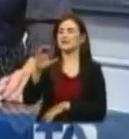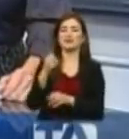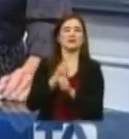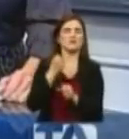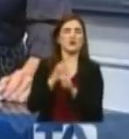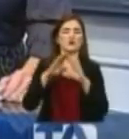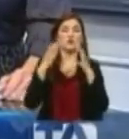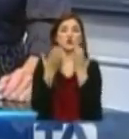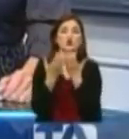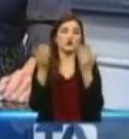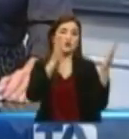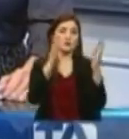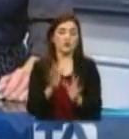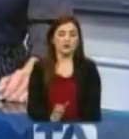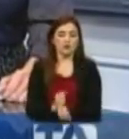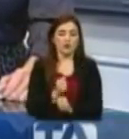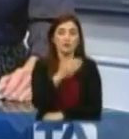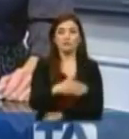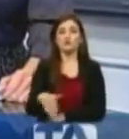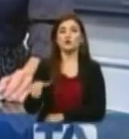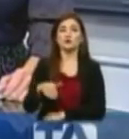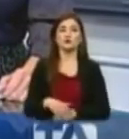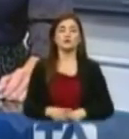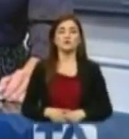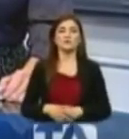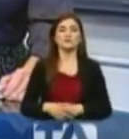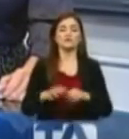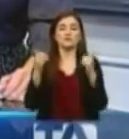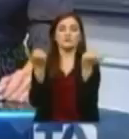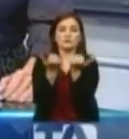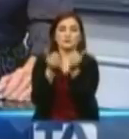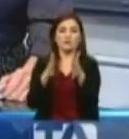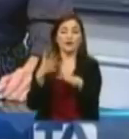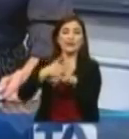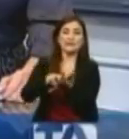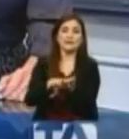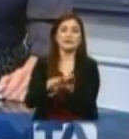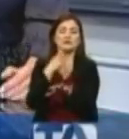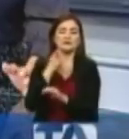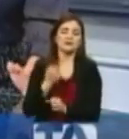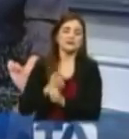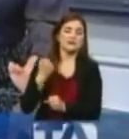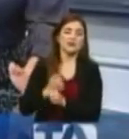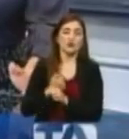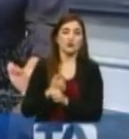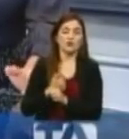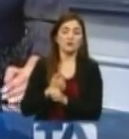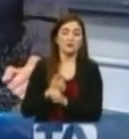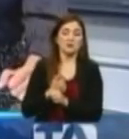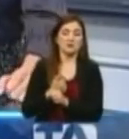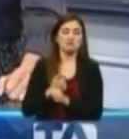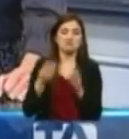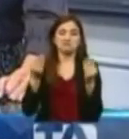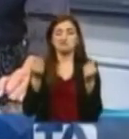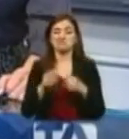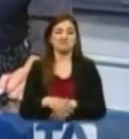trabajo de la Comisión Ocasional de Seguridad Fronteriza. Los legisladores que integran esta comisión sostienen que el trabajo no ha sido eficiente por